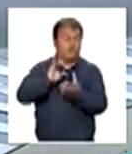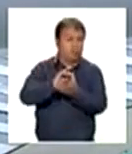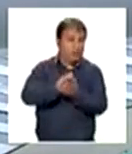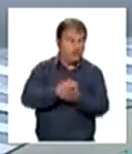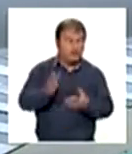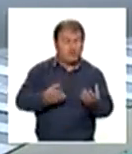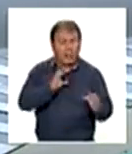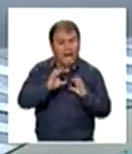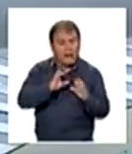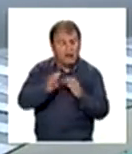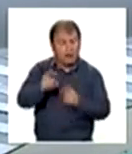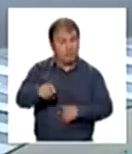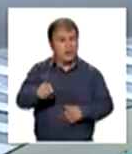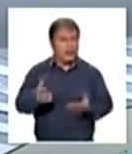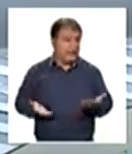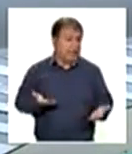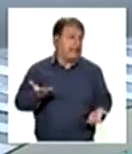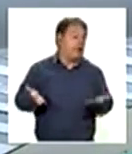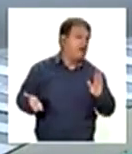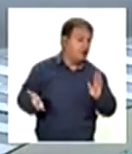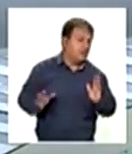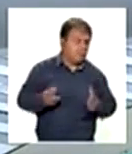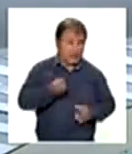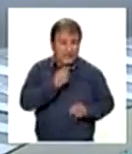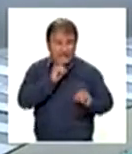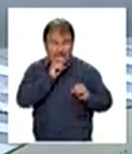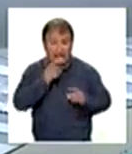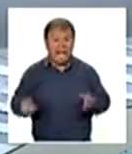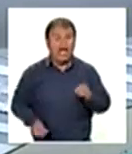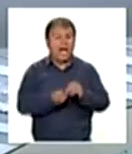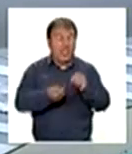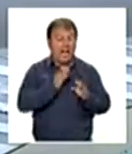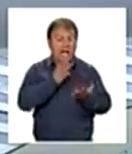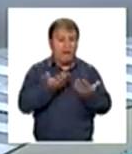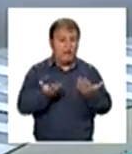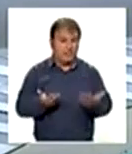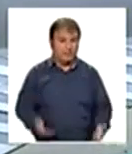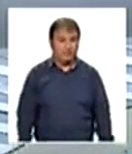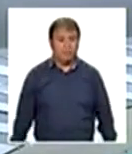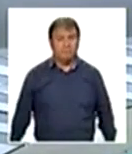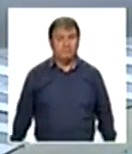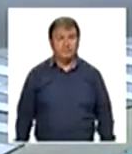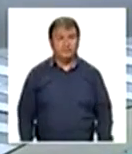es que podemos comunicarnos con ella. Quizás algo más que desee decirnos, ¿verdad? Así es, adelante Victoria.